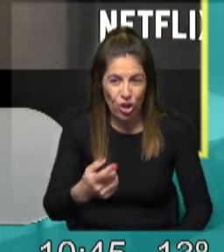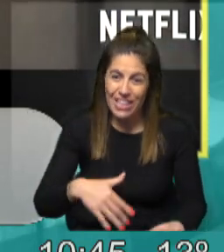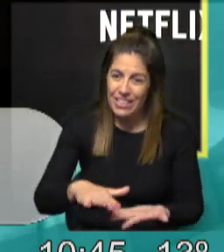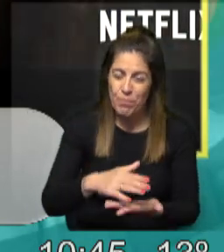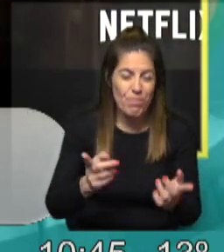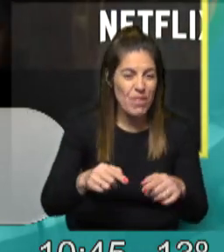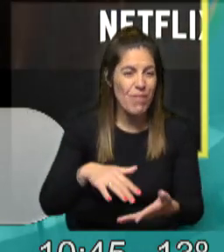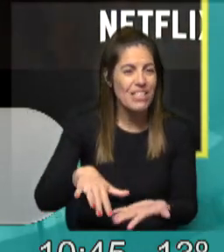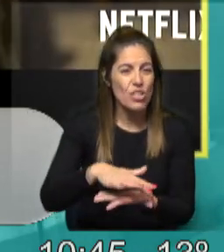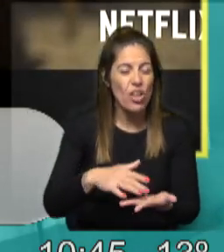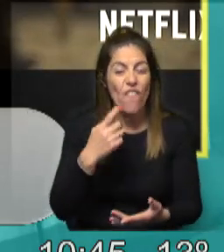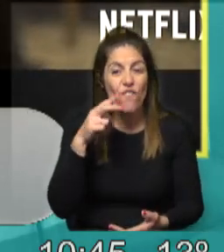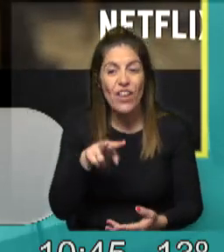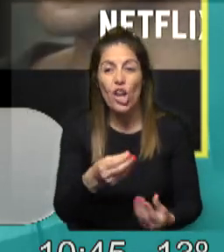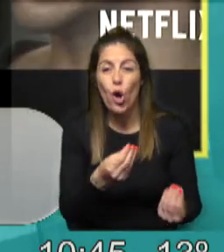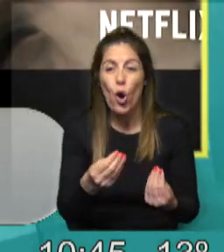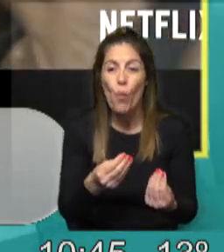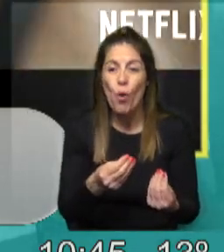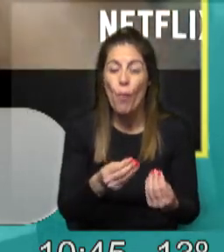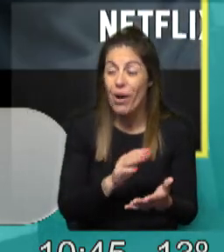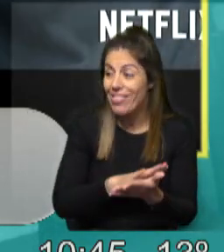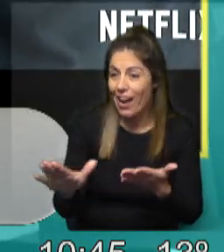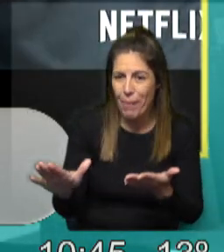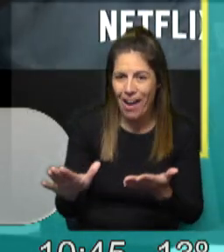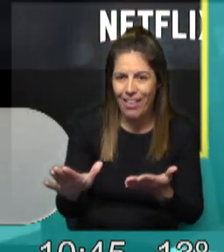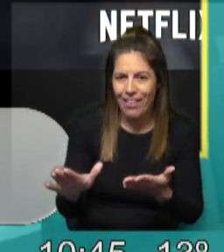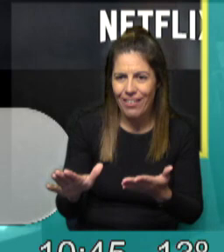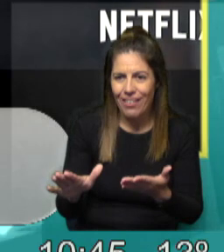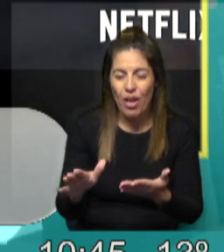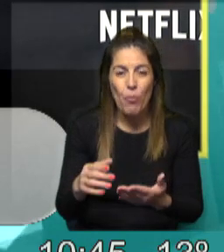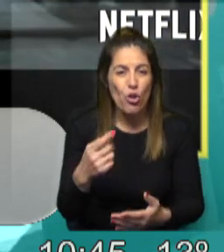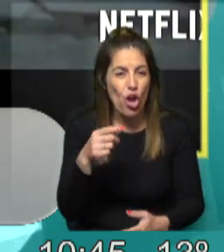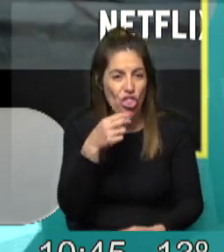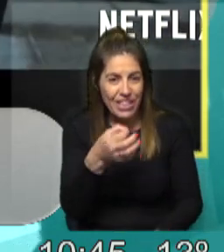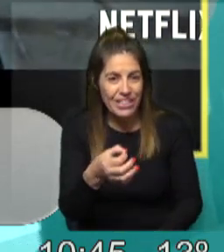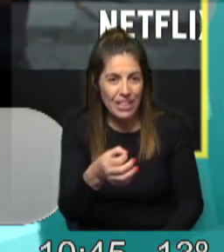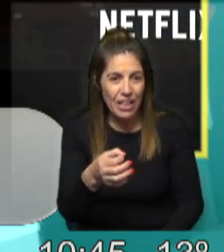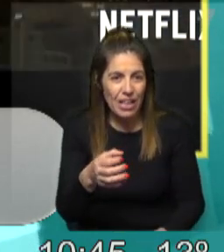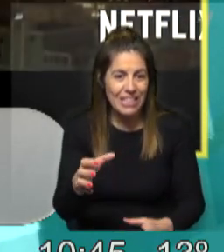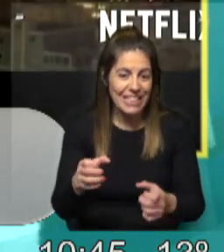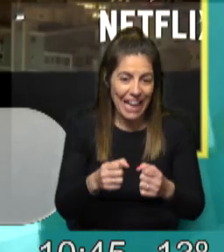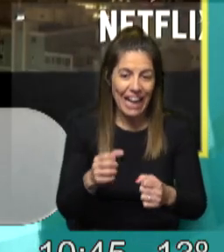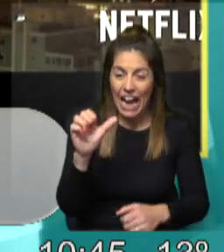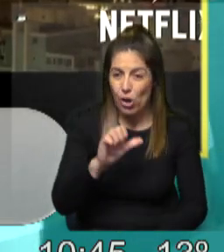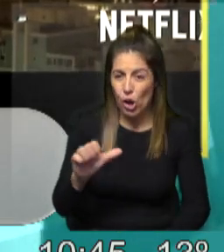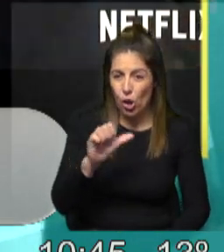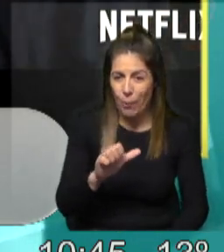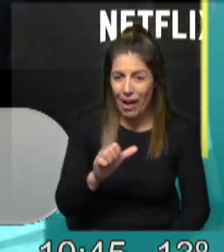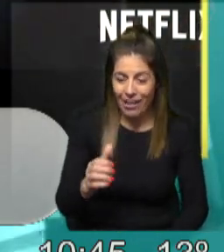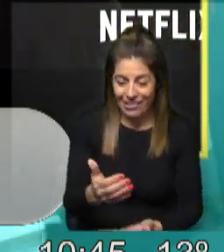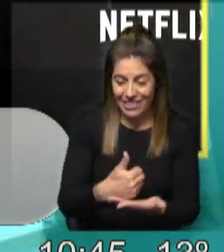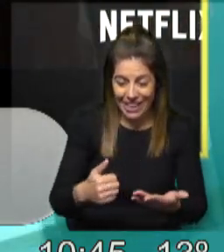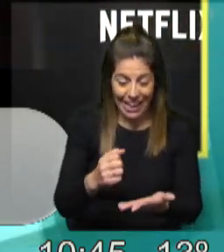él, de bueno, a ver cómo hacemos para zafar de acá. Porque uno dice, bueno, una cosa es si te agarran en Europa, te sacan el pasaporte y